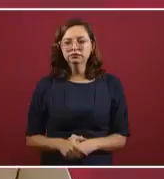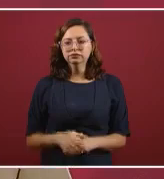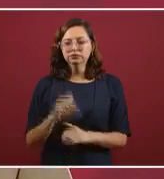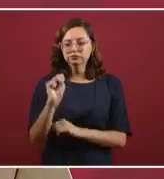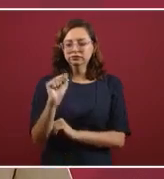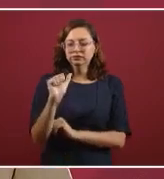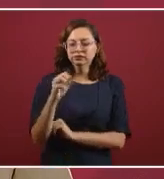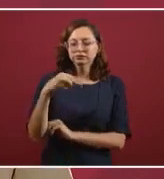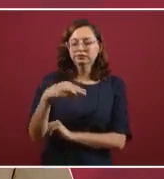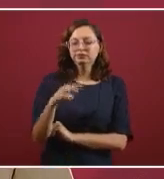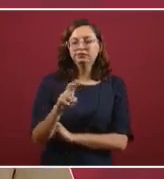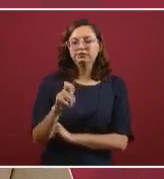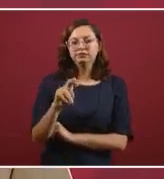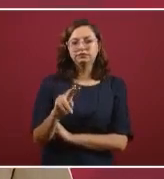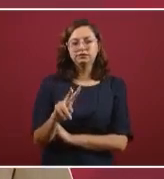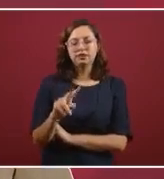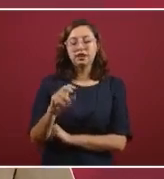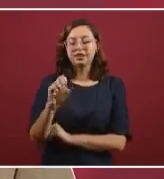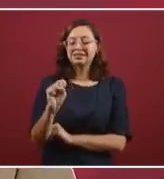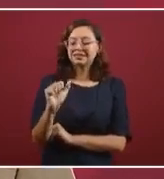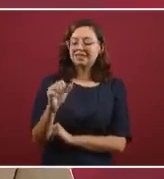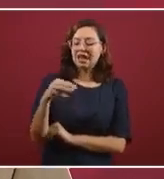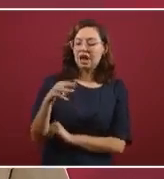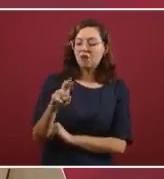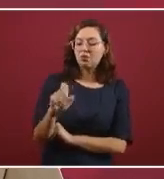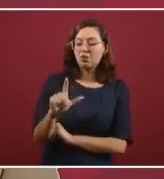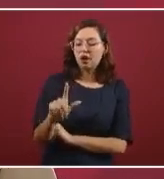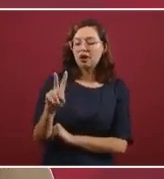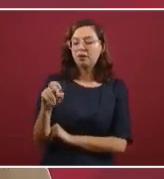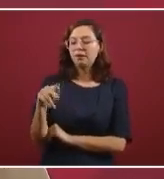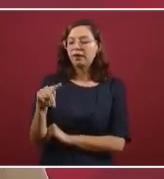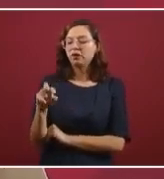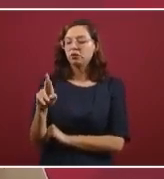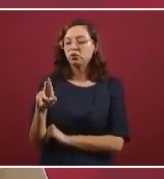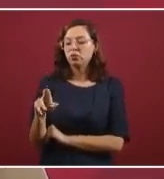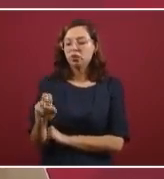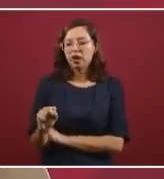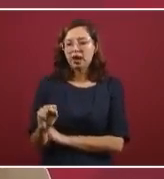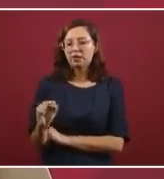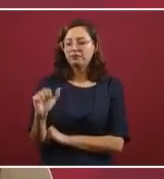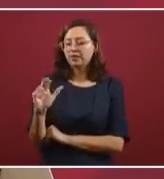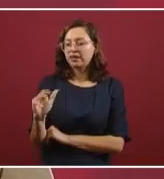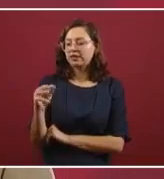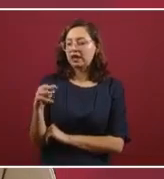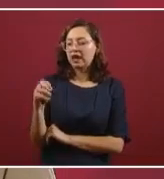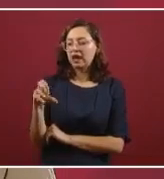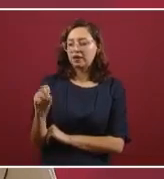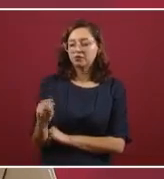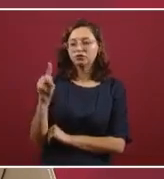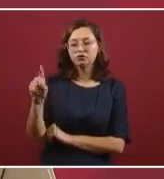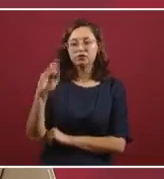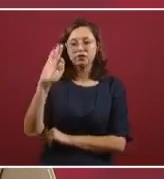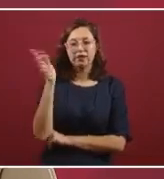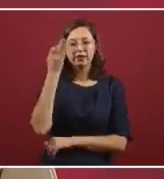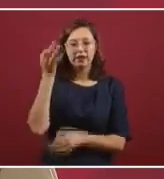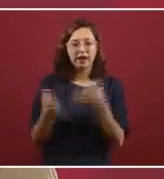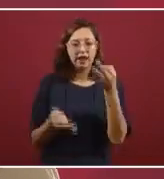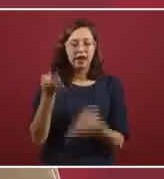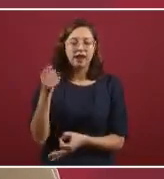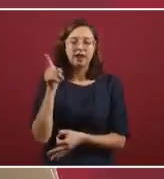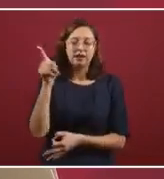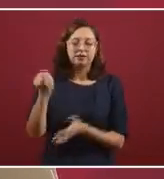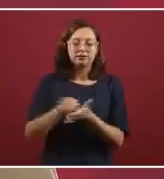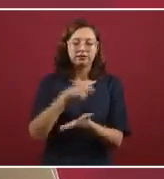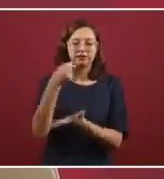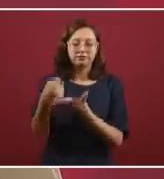Samuel Ventura Ramos, juez primero de distrito en procesos penales federales en Tamaulipas, que